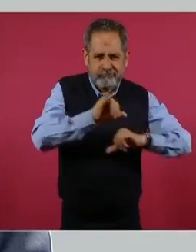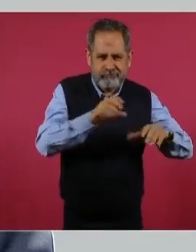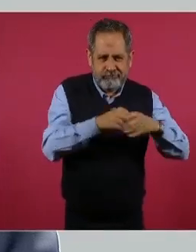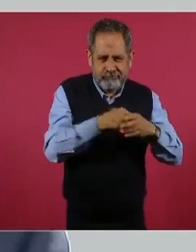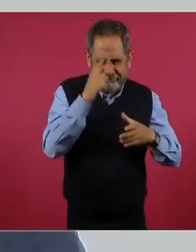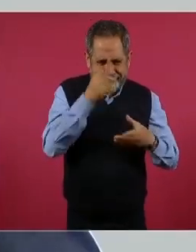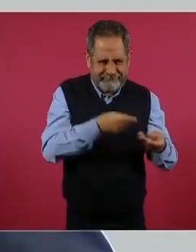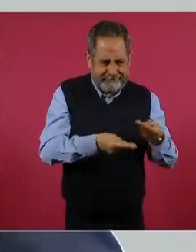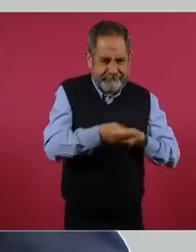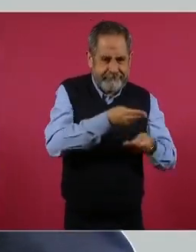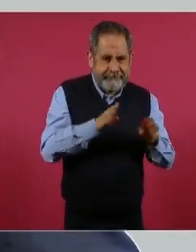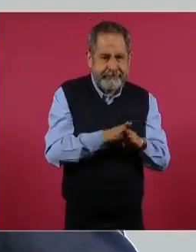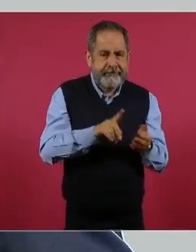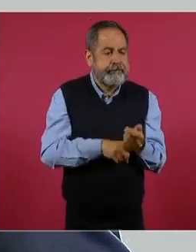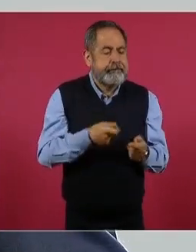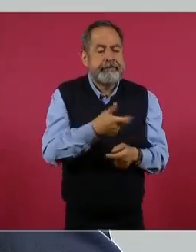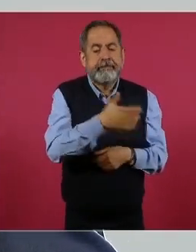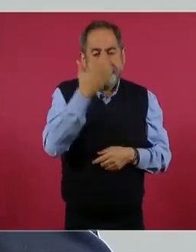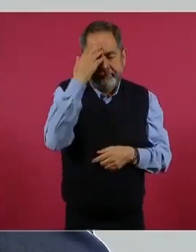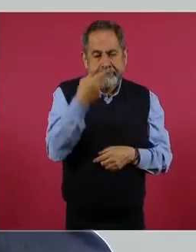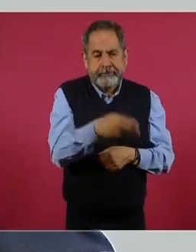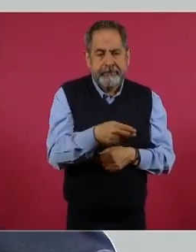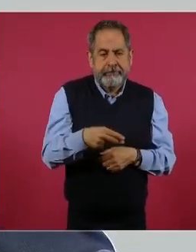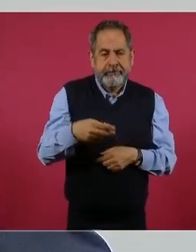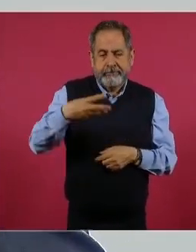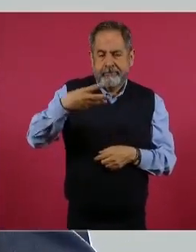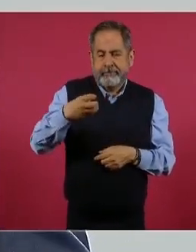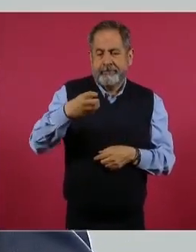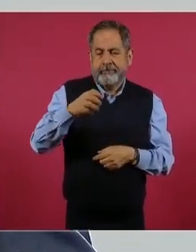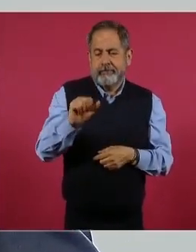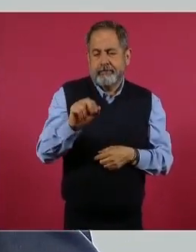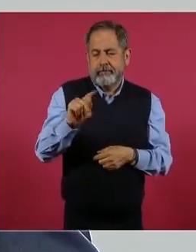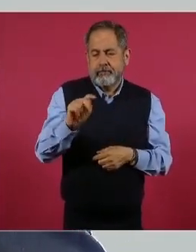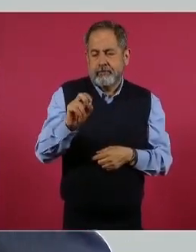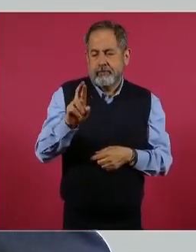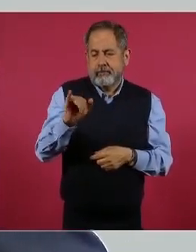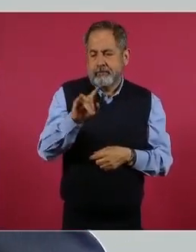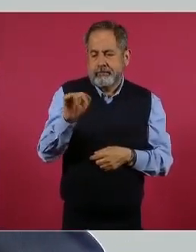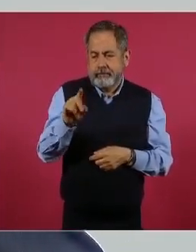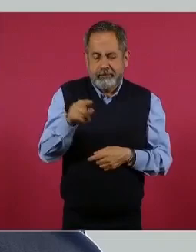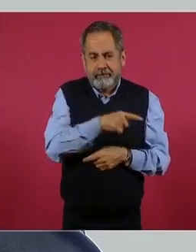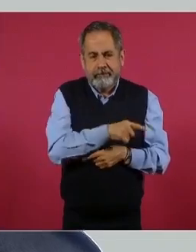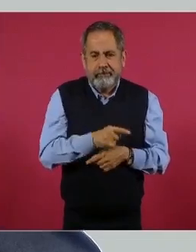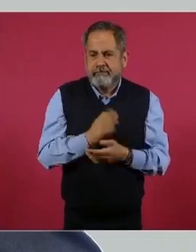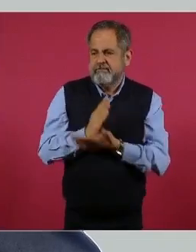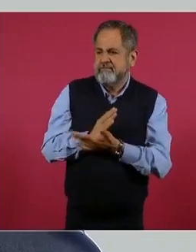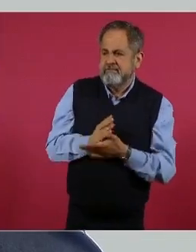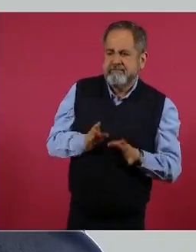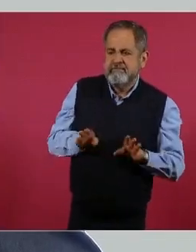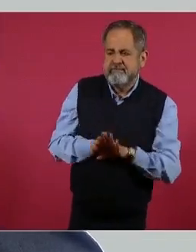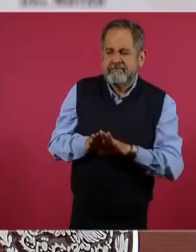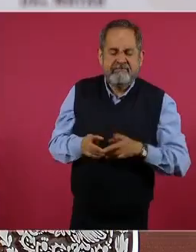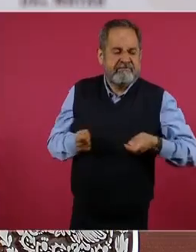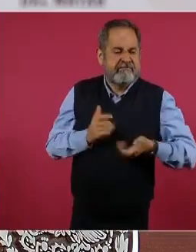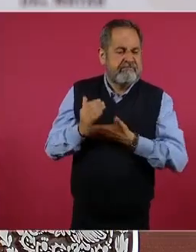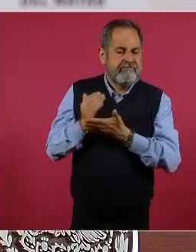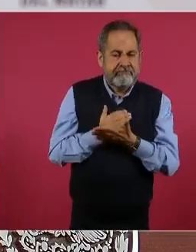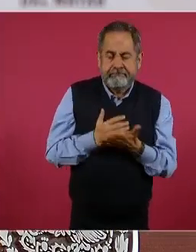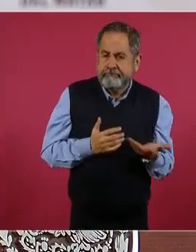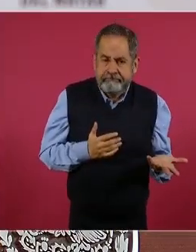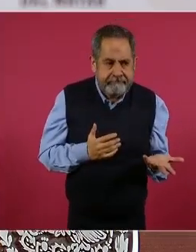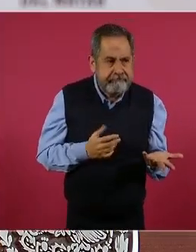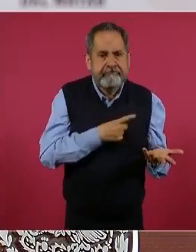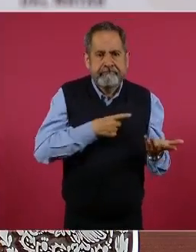pruebas de intercambiabilidad, mejor conocidos como terceros autorizados, frenando importantemente la